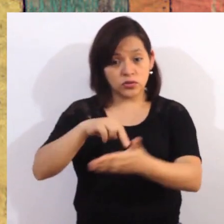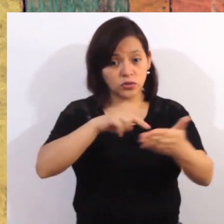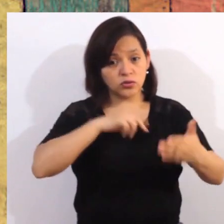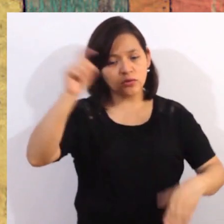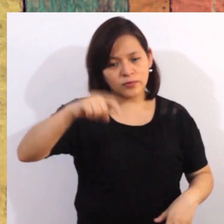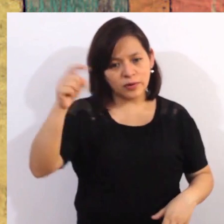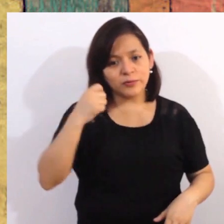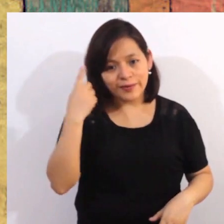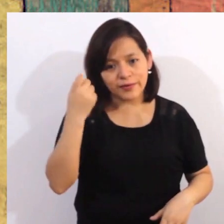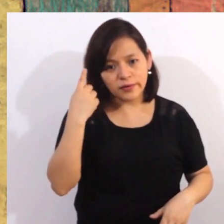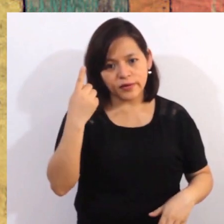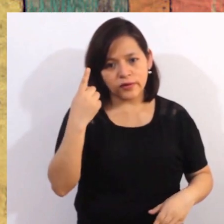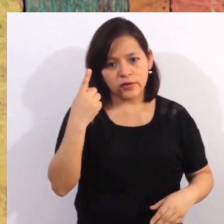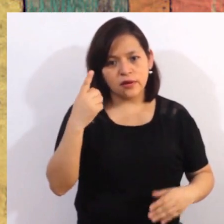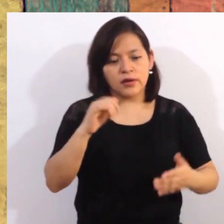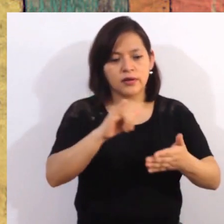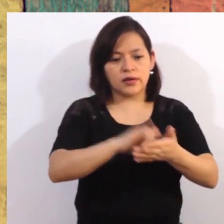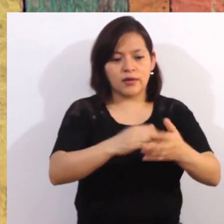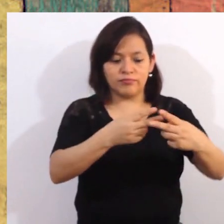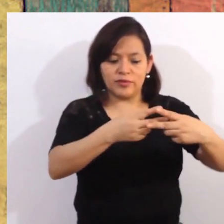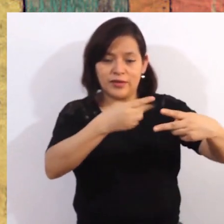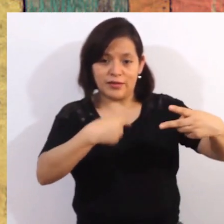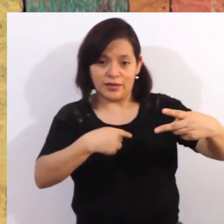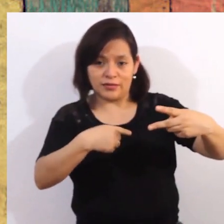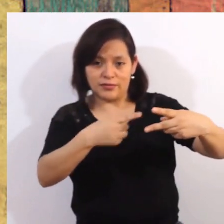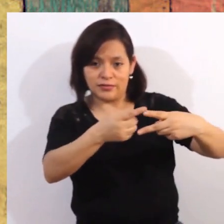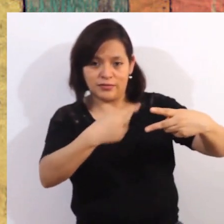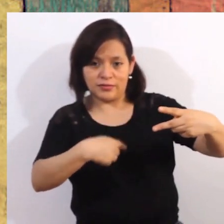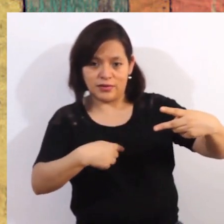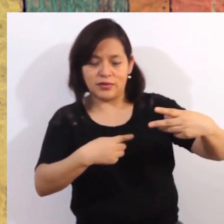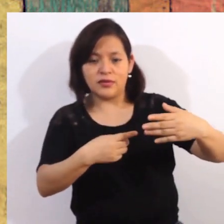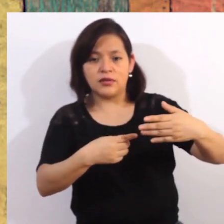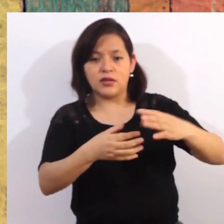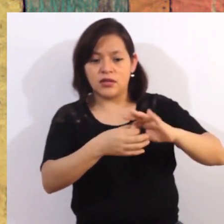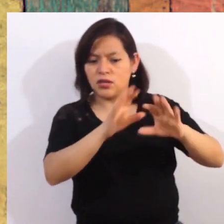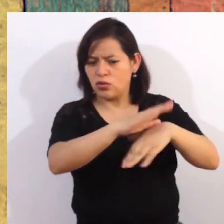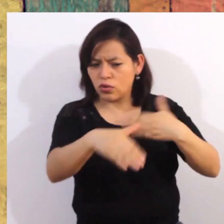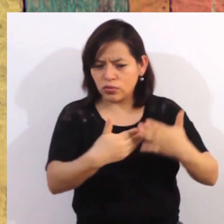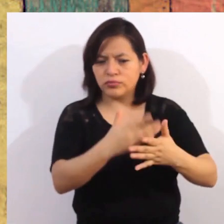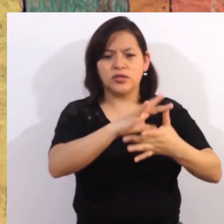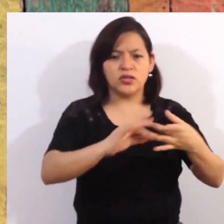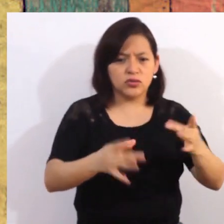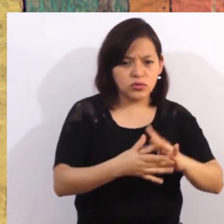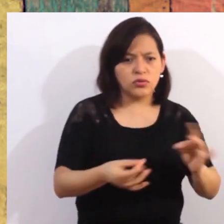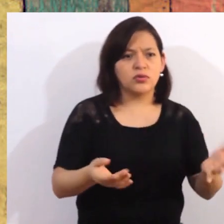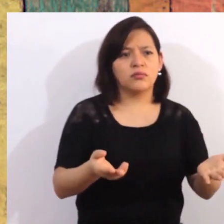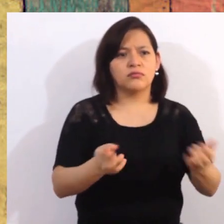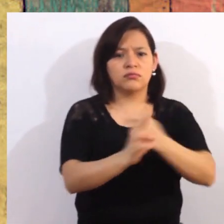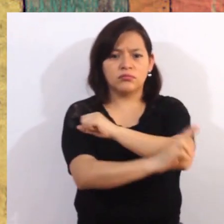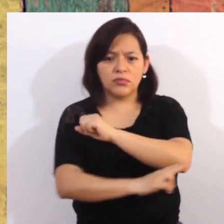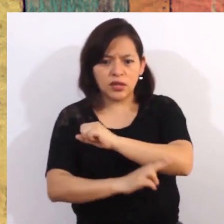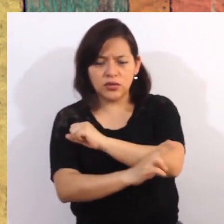de cada suceso, detrás de cada acontecimiento, en la historia de cualquier nación, personaje, reino,